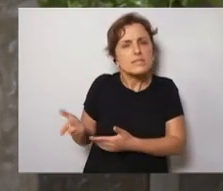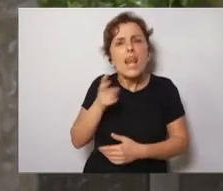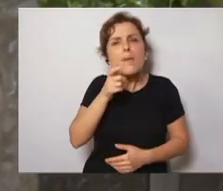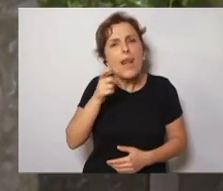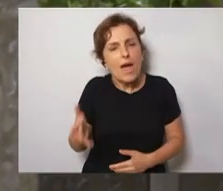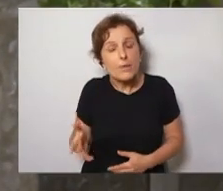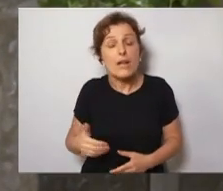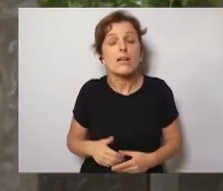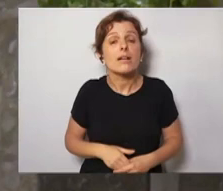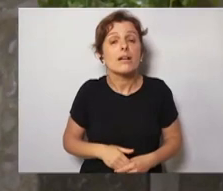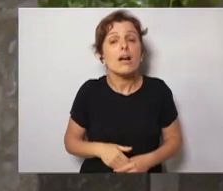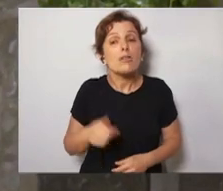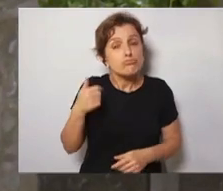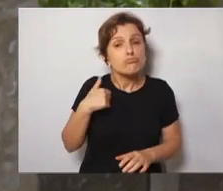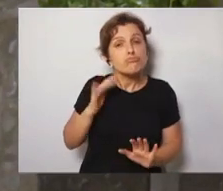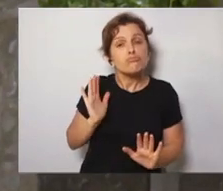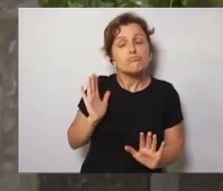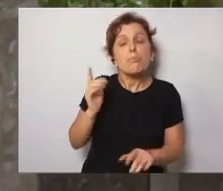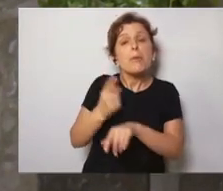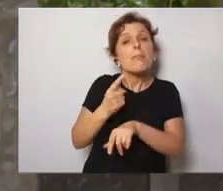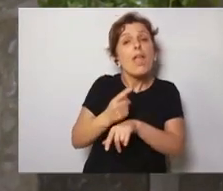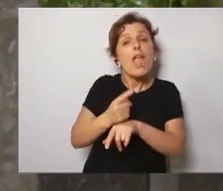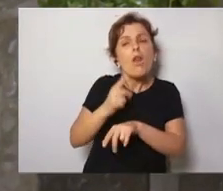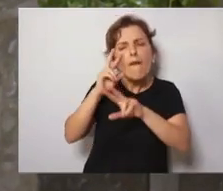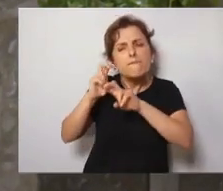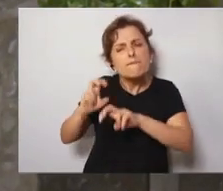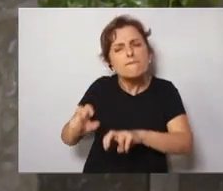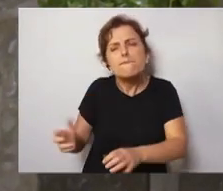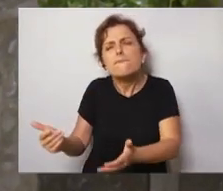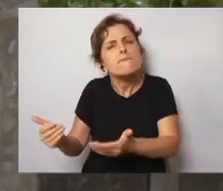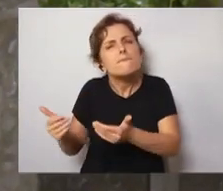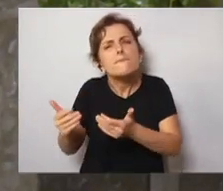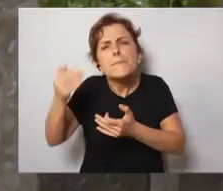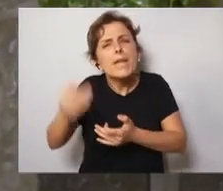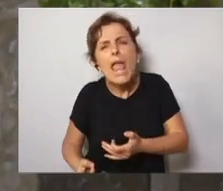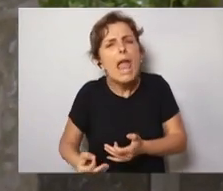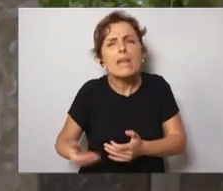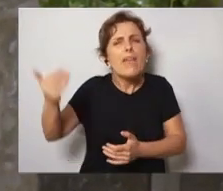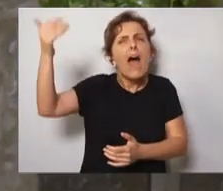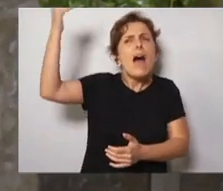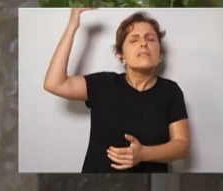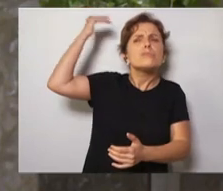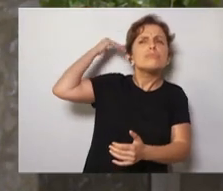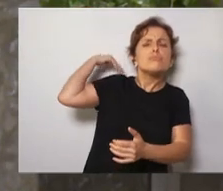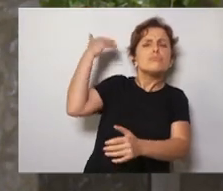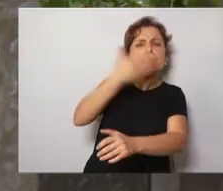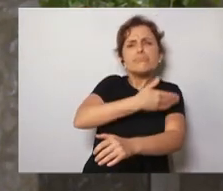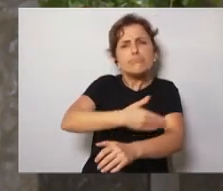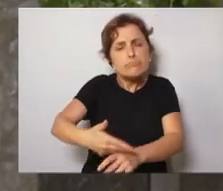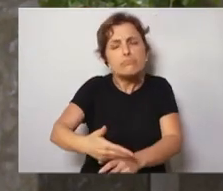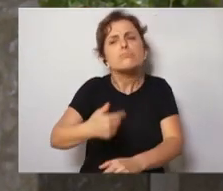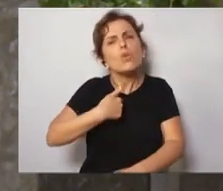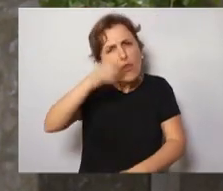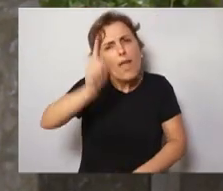por eso después de informarme cuidadosamente de todo desde los orígenes yo también he decidido escribir